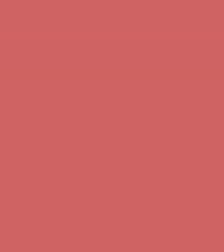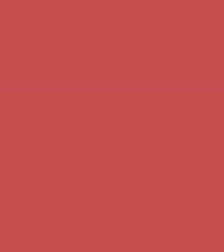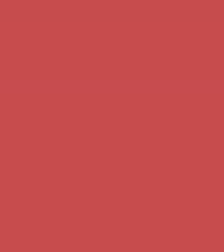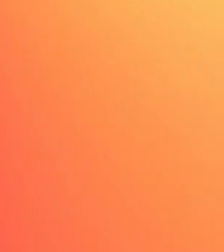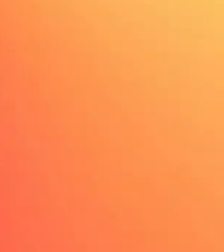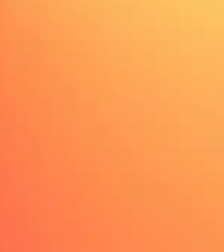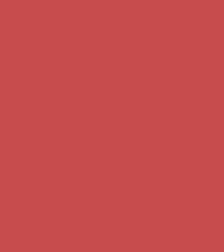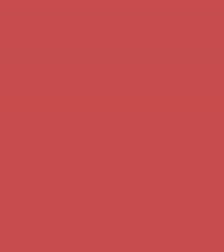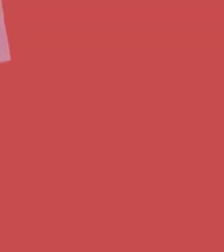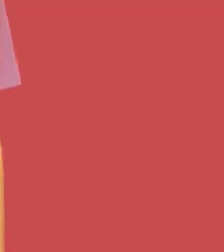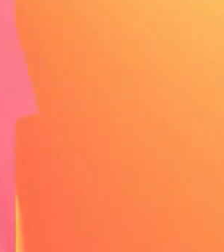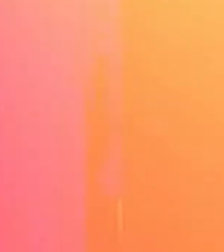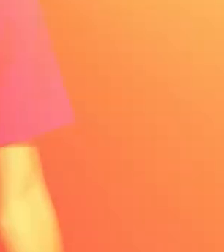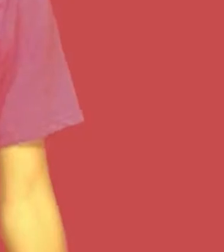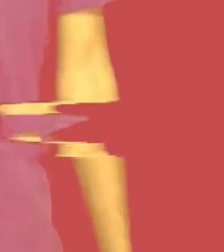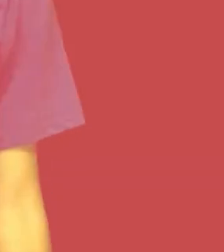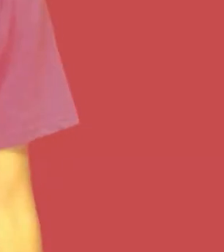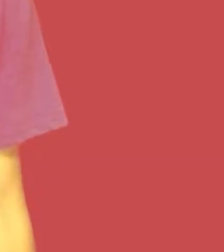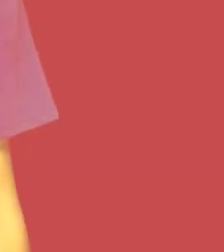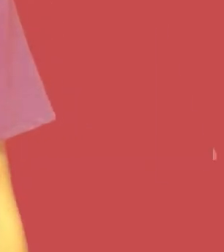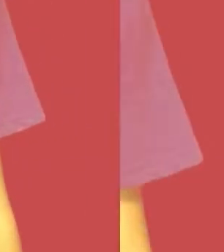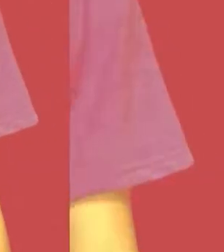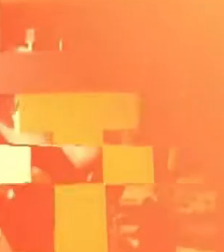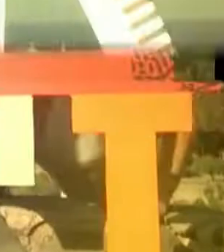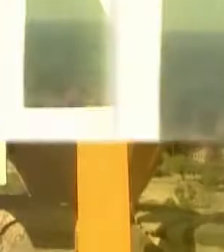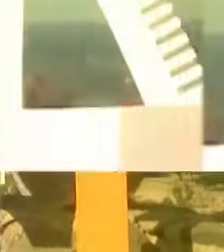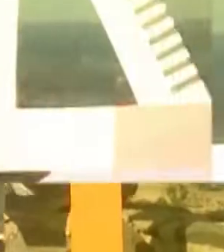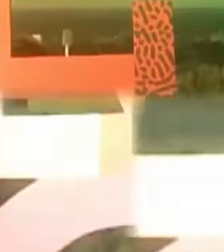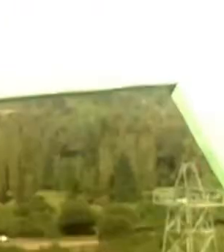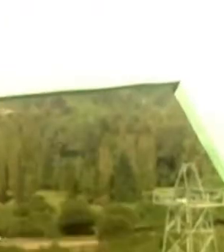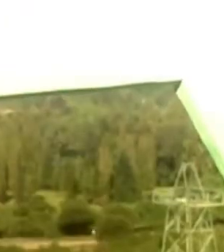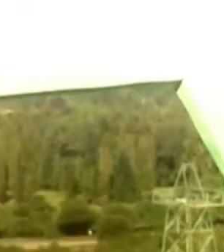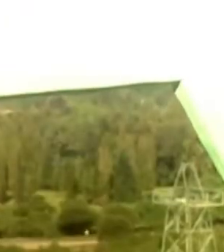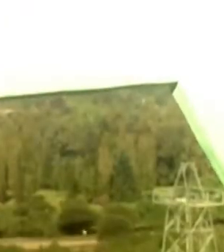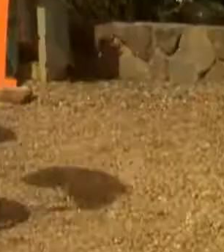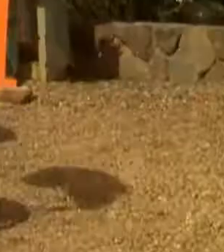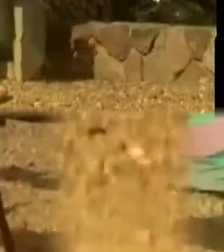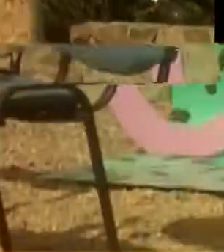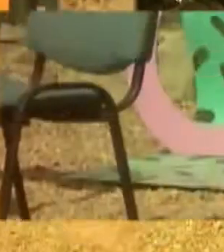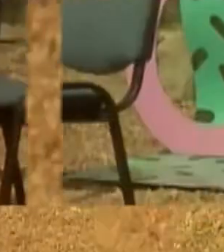somos dos. Somos dos, somos dos, somos dos, somos dos, somos dos.